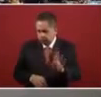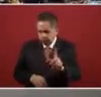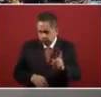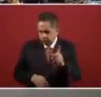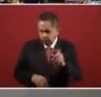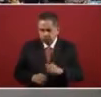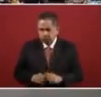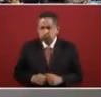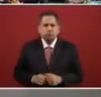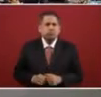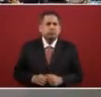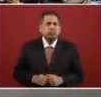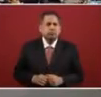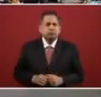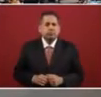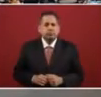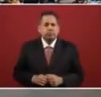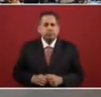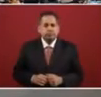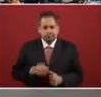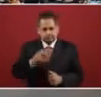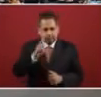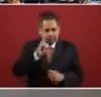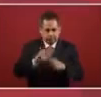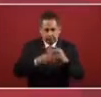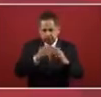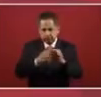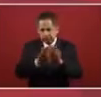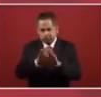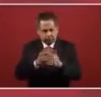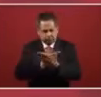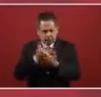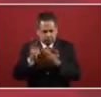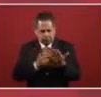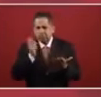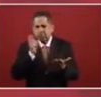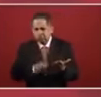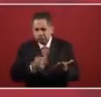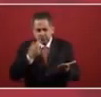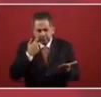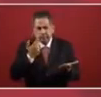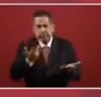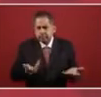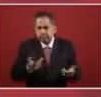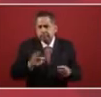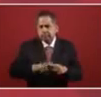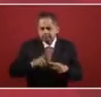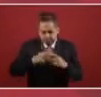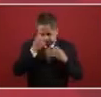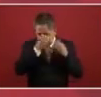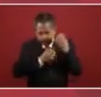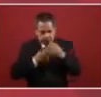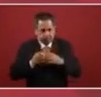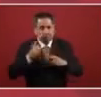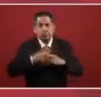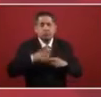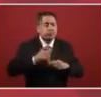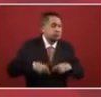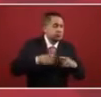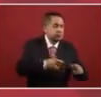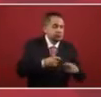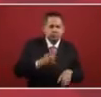ver en qué consiste ese programa, quién lo aplicaba y